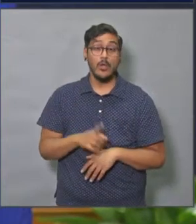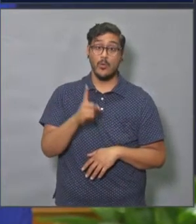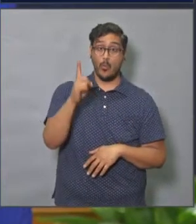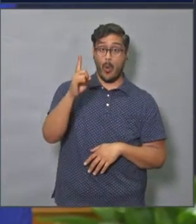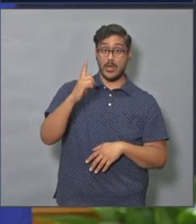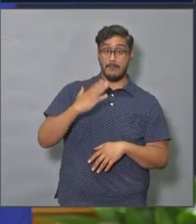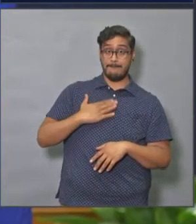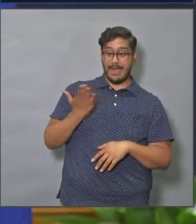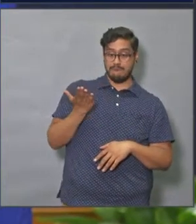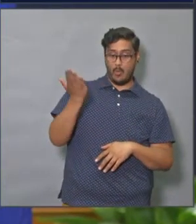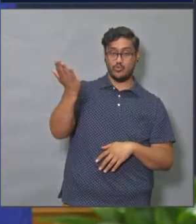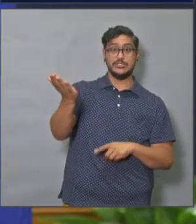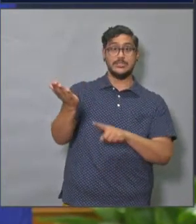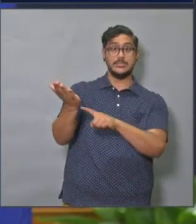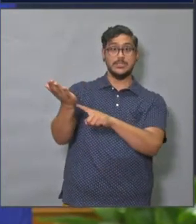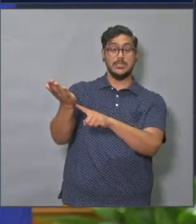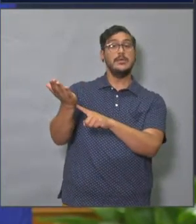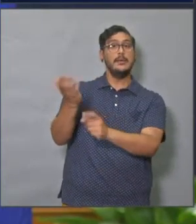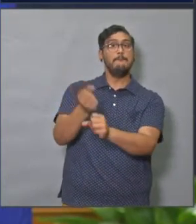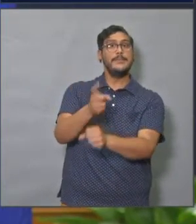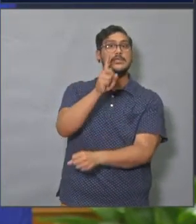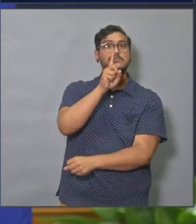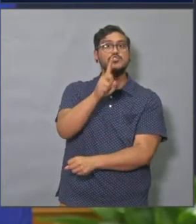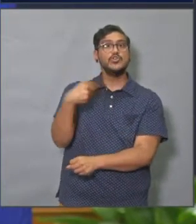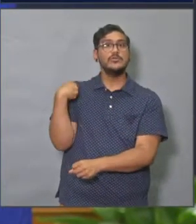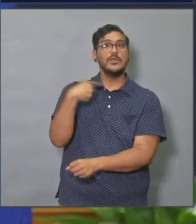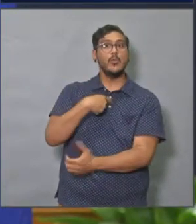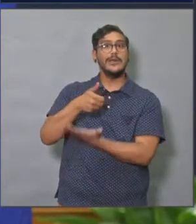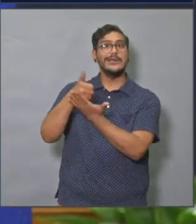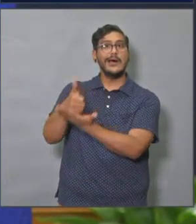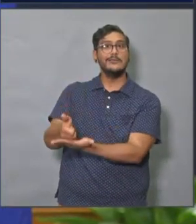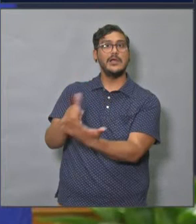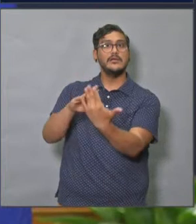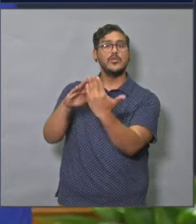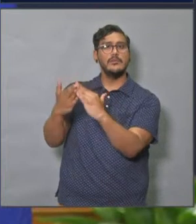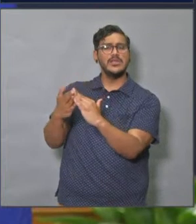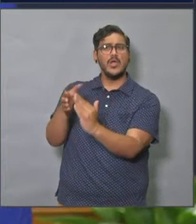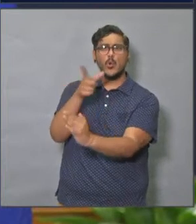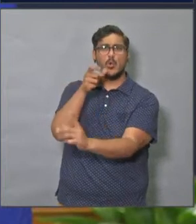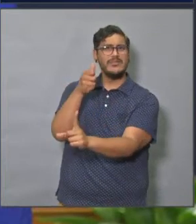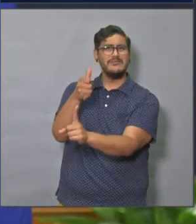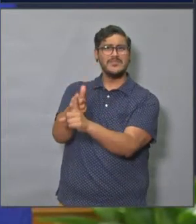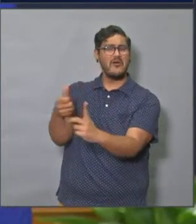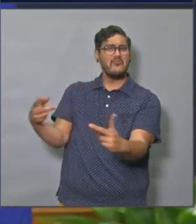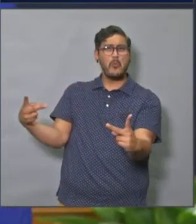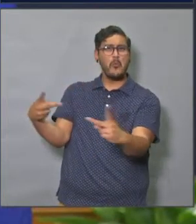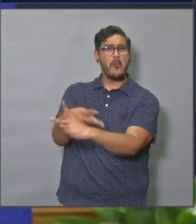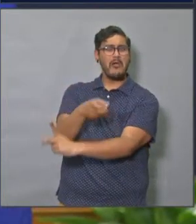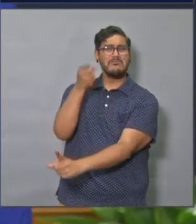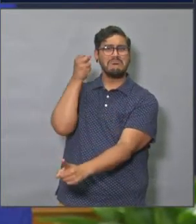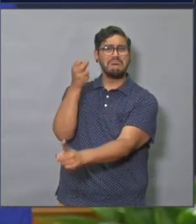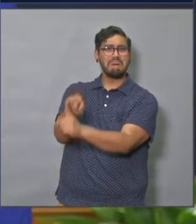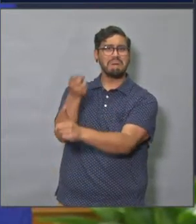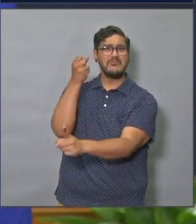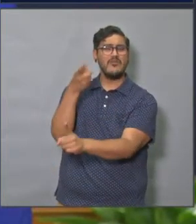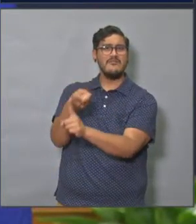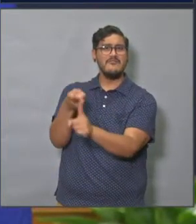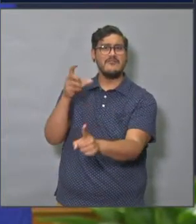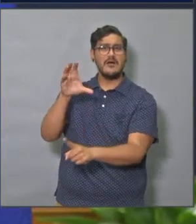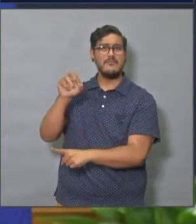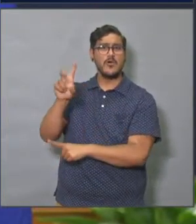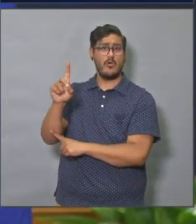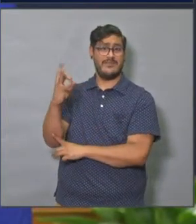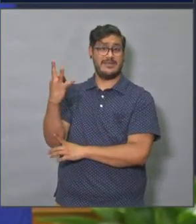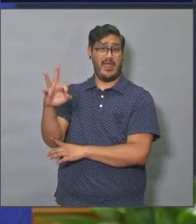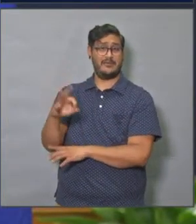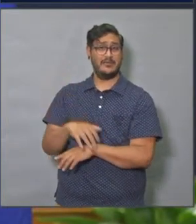mociones va a asegurar que ayudamos a nuestras comunidades más impactadas por COVID-19.